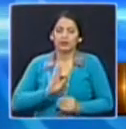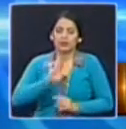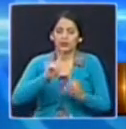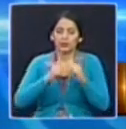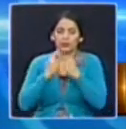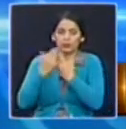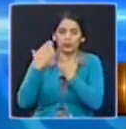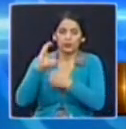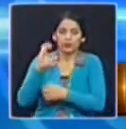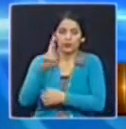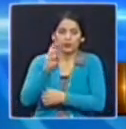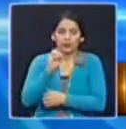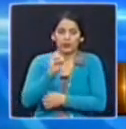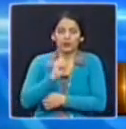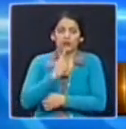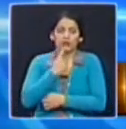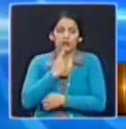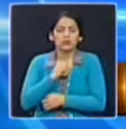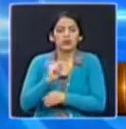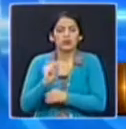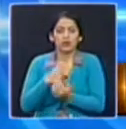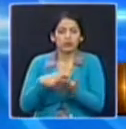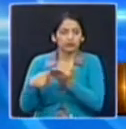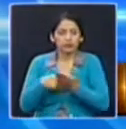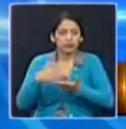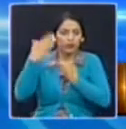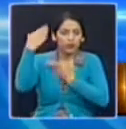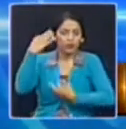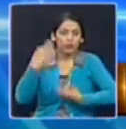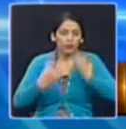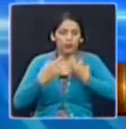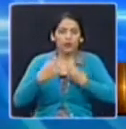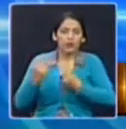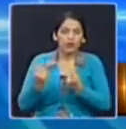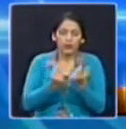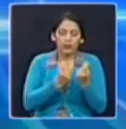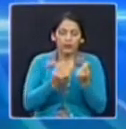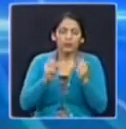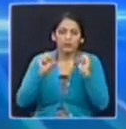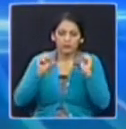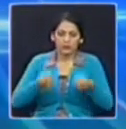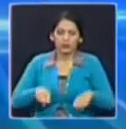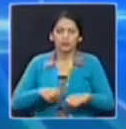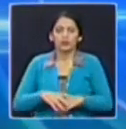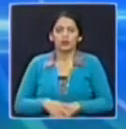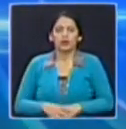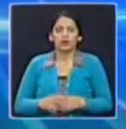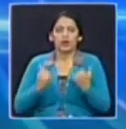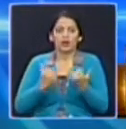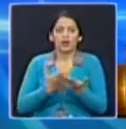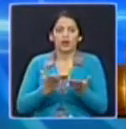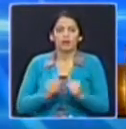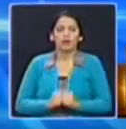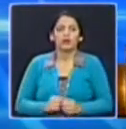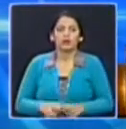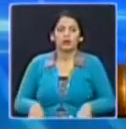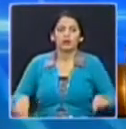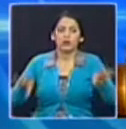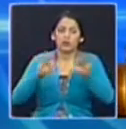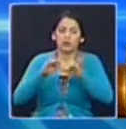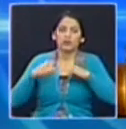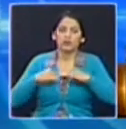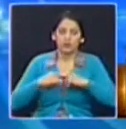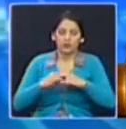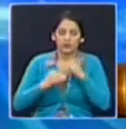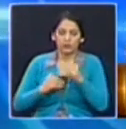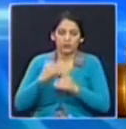político. Yo creo que es importante tener con suma responsabilidad abordar este proceso